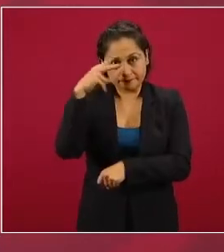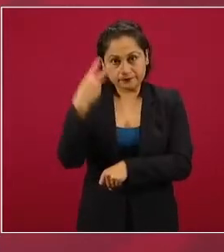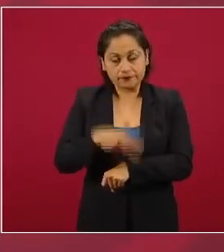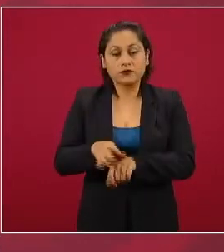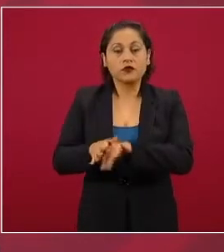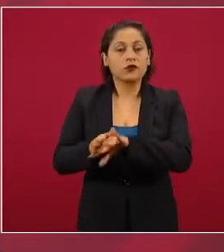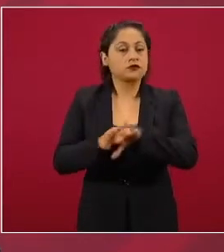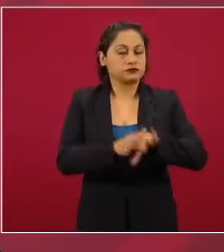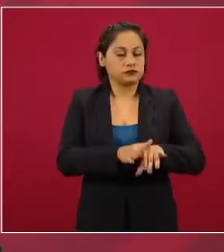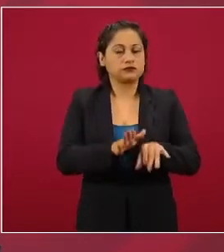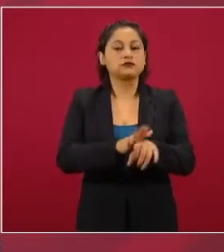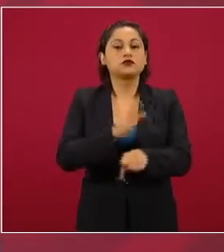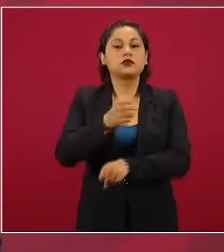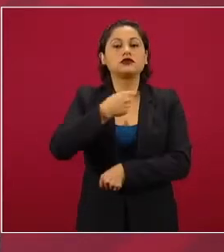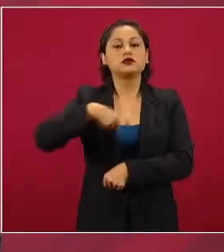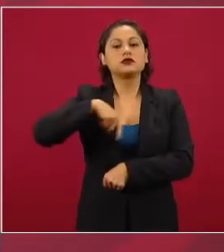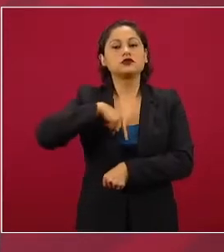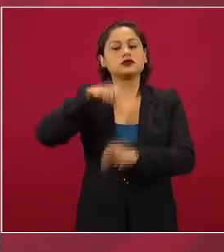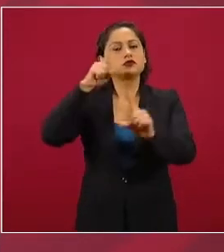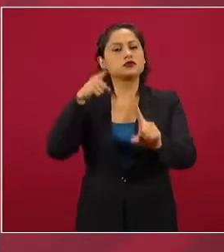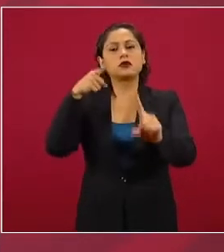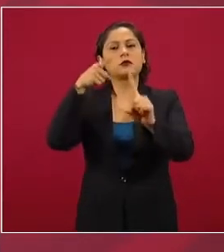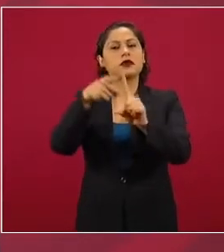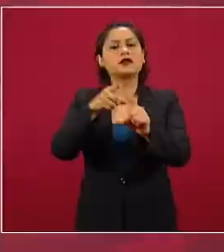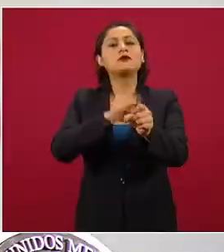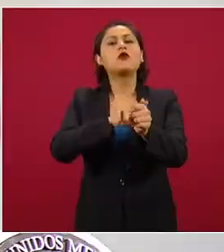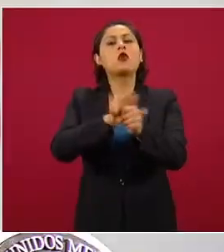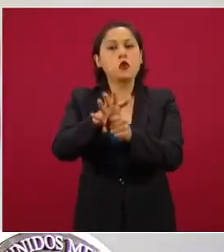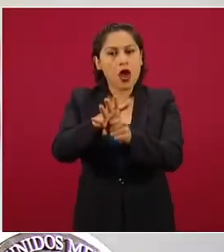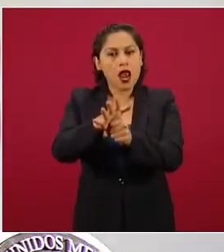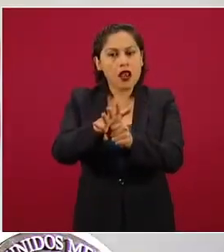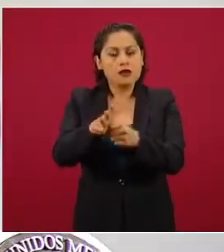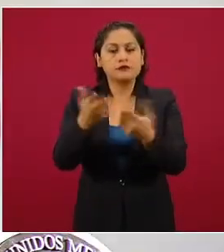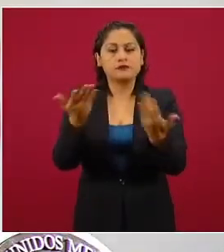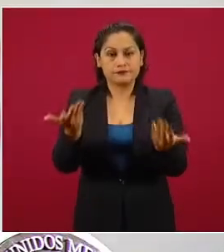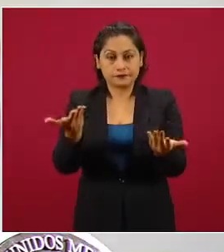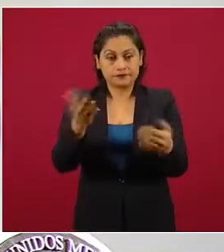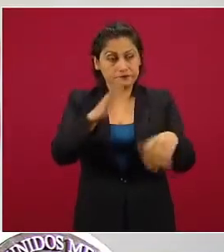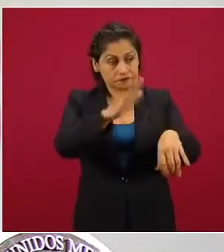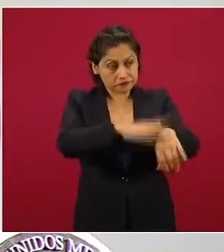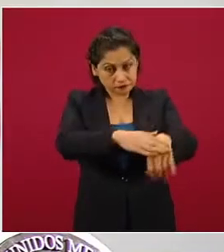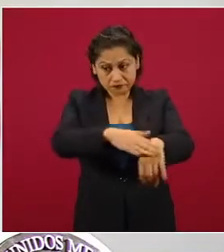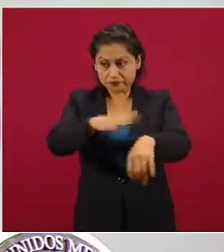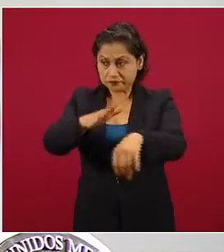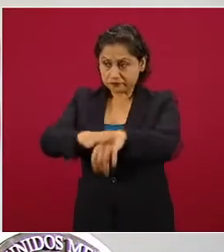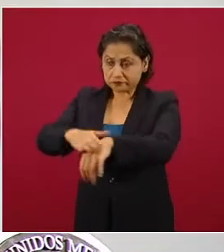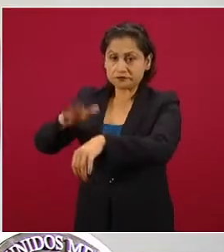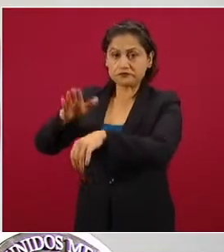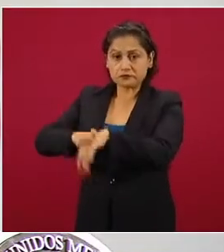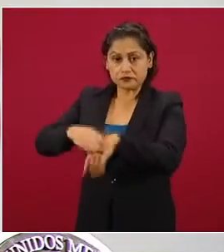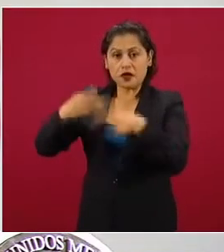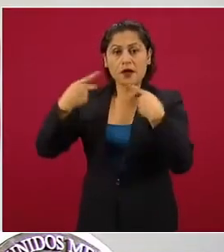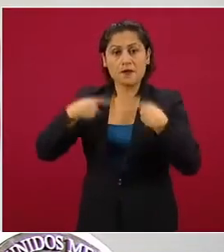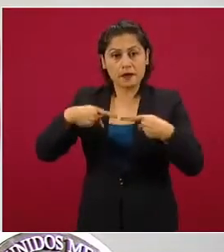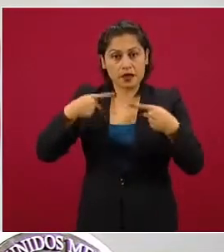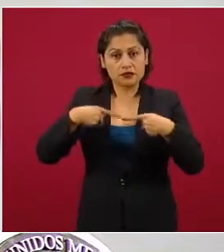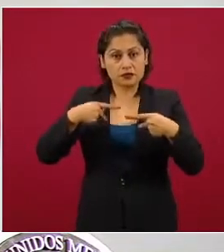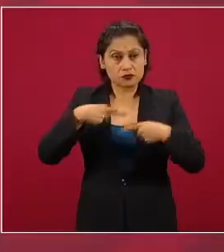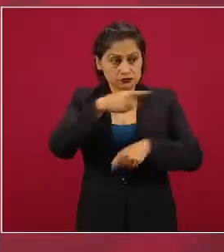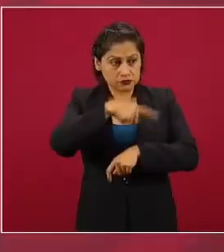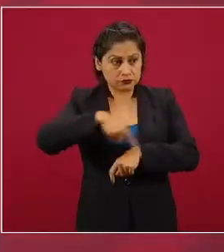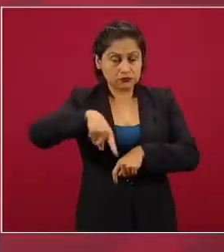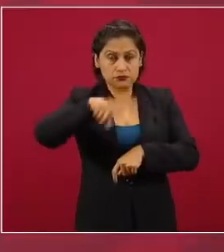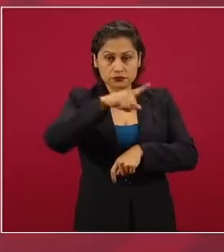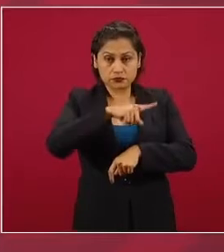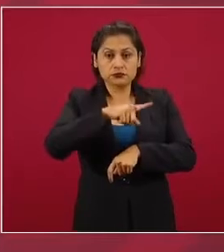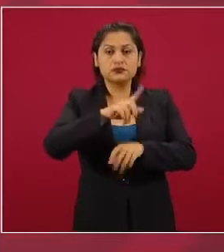nosotros ha sido las situaciones que hacen que las personas salgan de su casa y se congreguen en